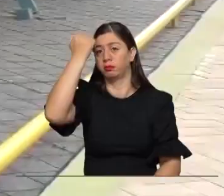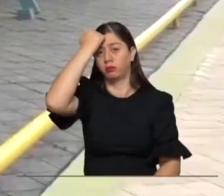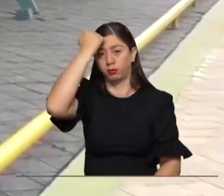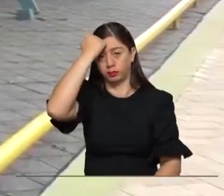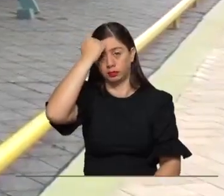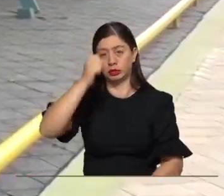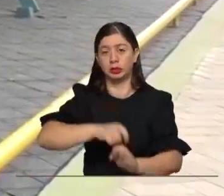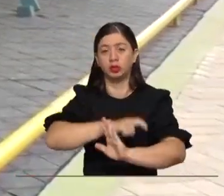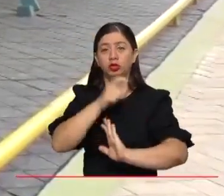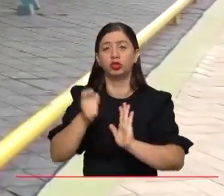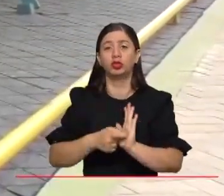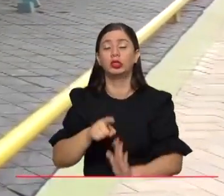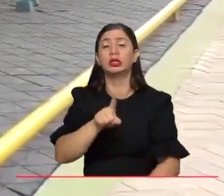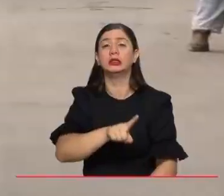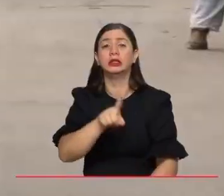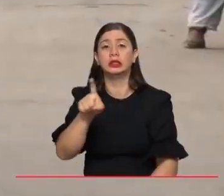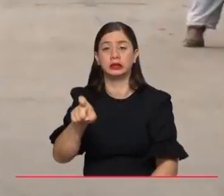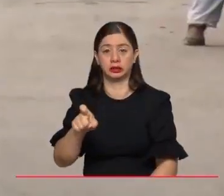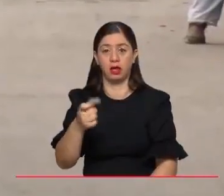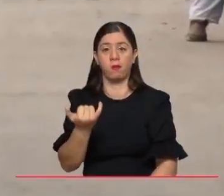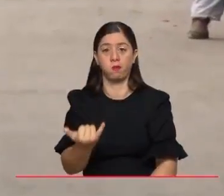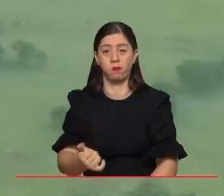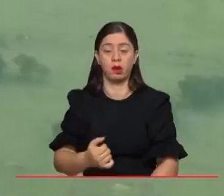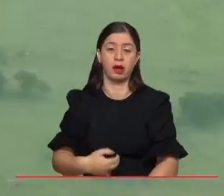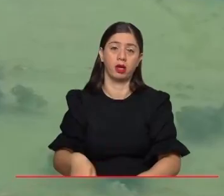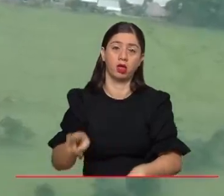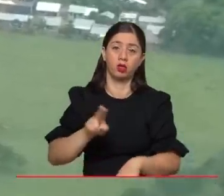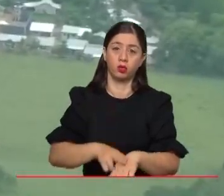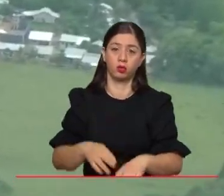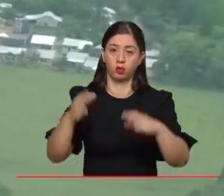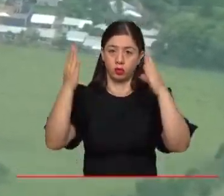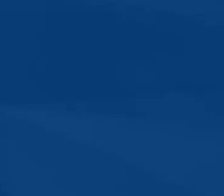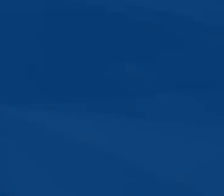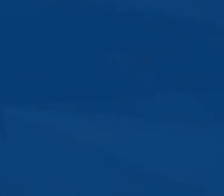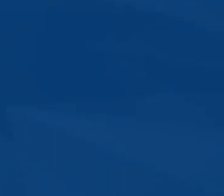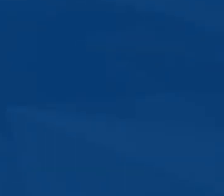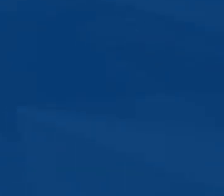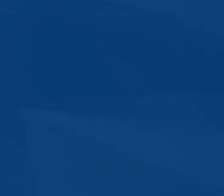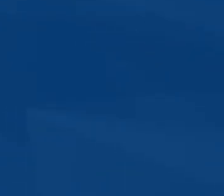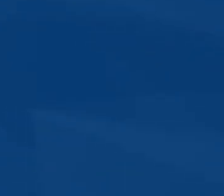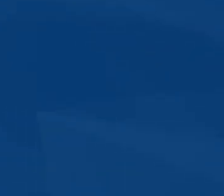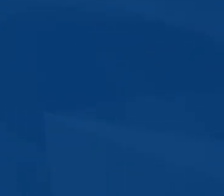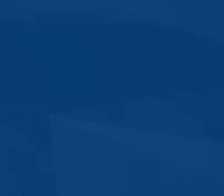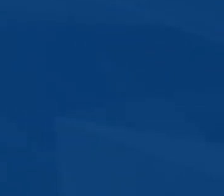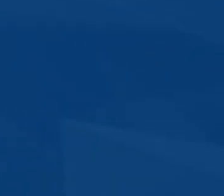En total son 16 en esta población para normalizar el calendario escolar.